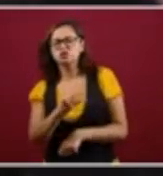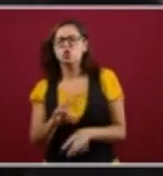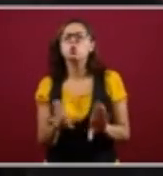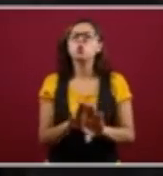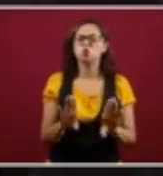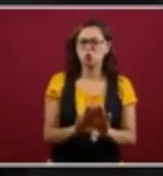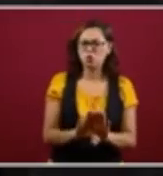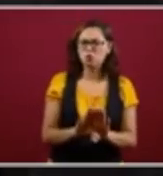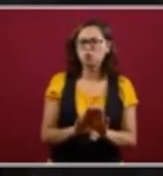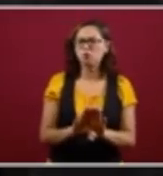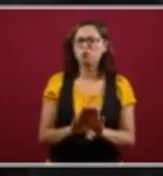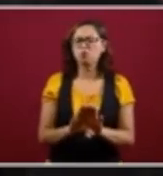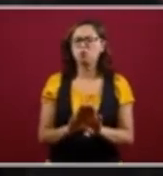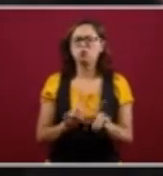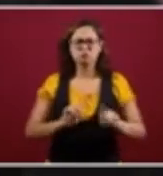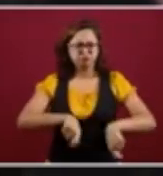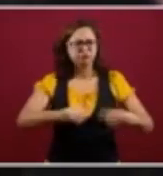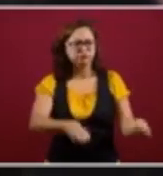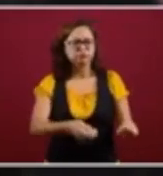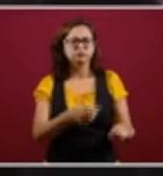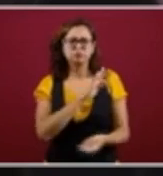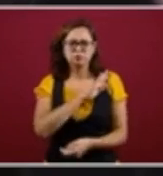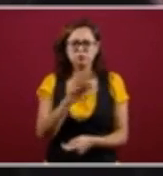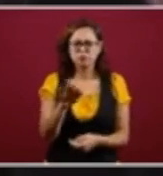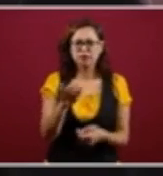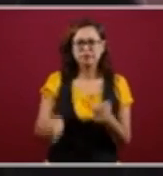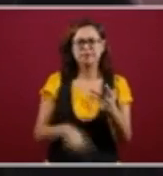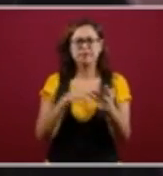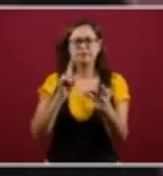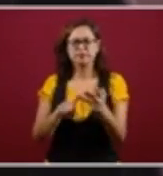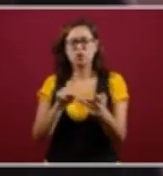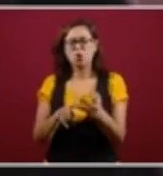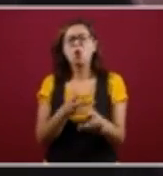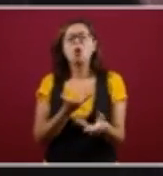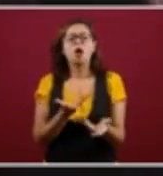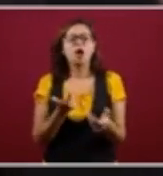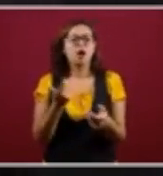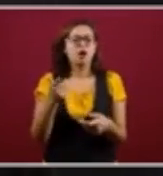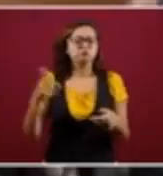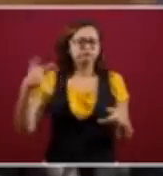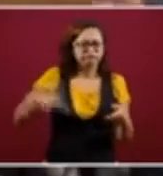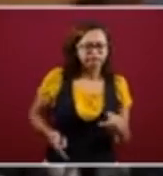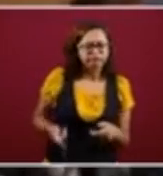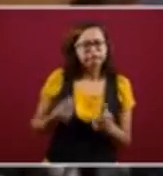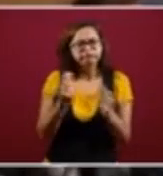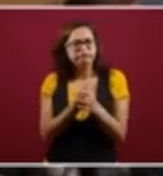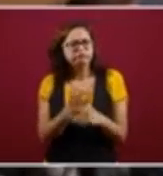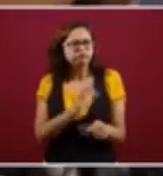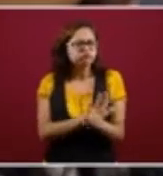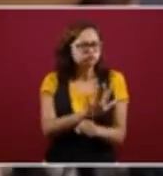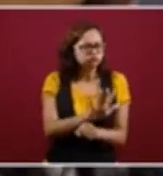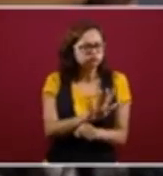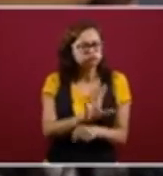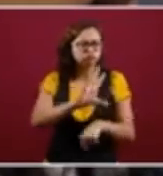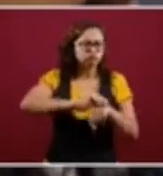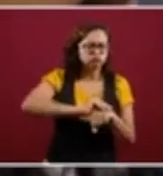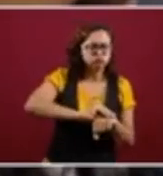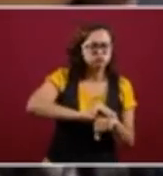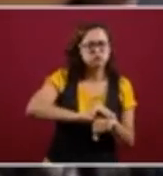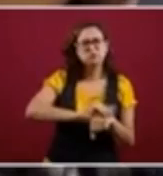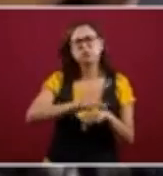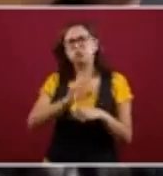licencias para la aportación de armas, el tipo de armas, lo que